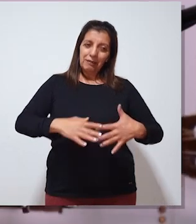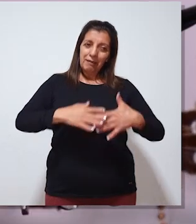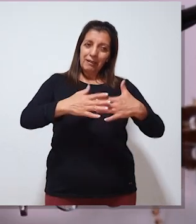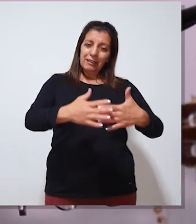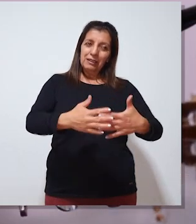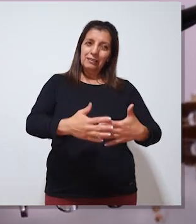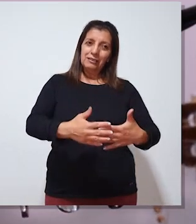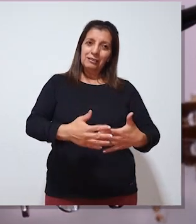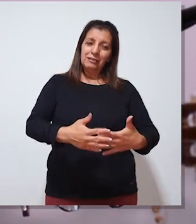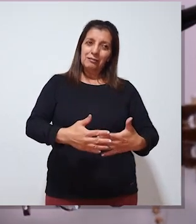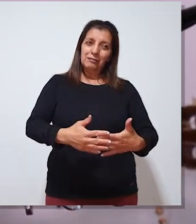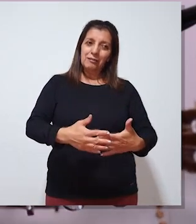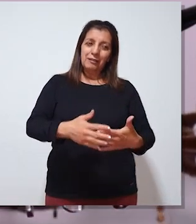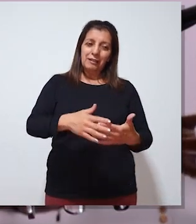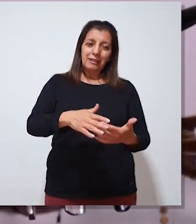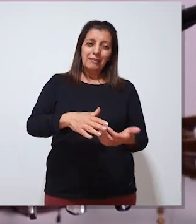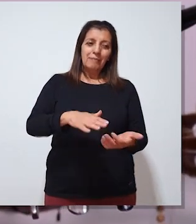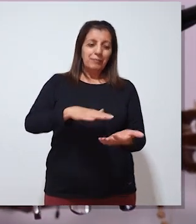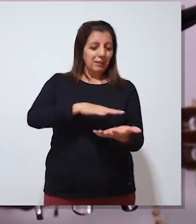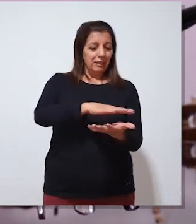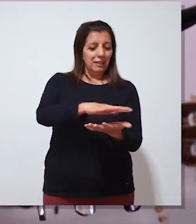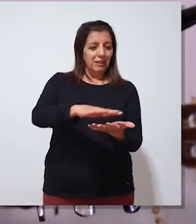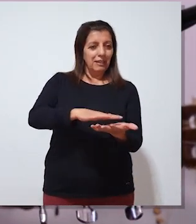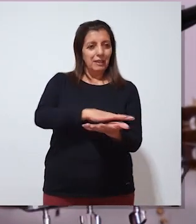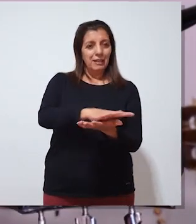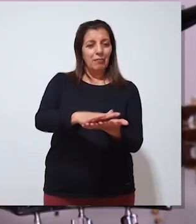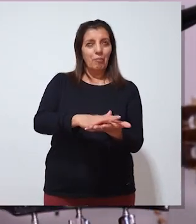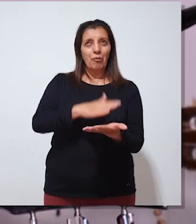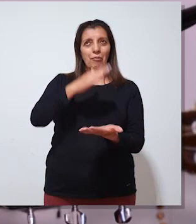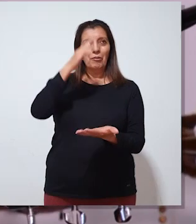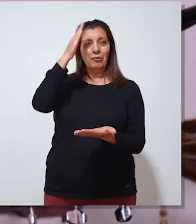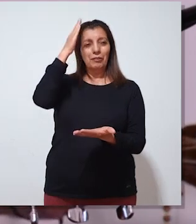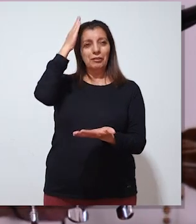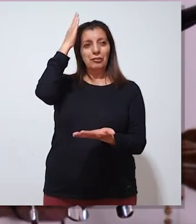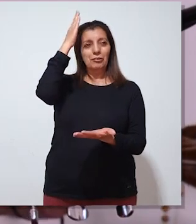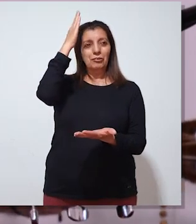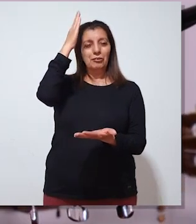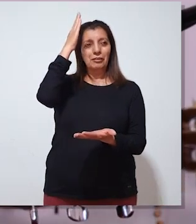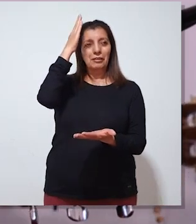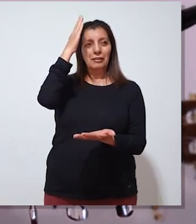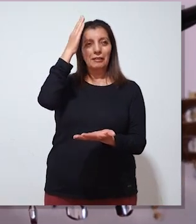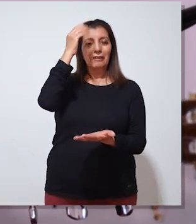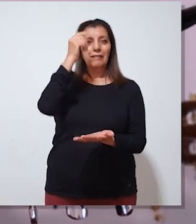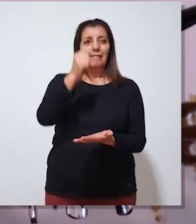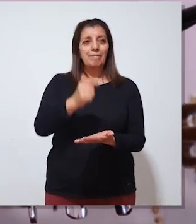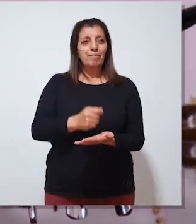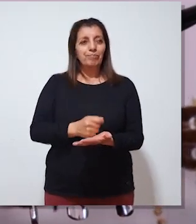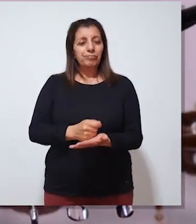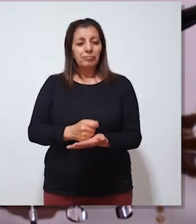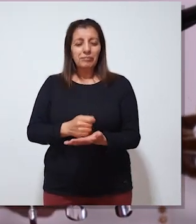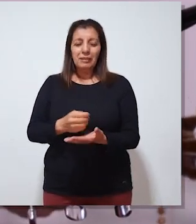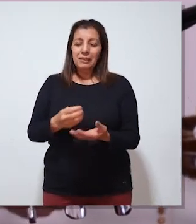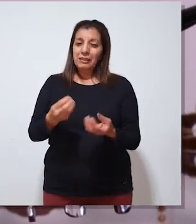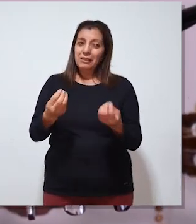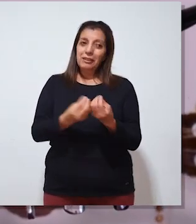Mesías del pueblo de Dios. Al que tanto esperamos